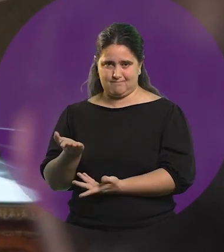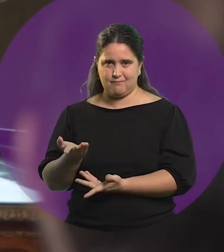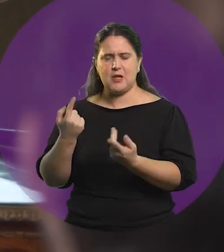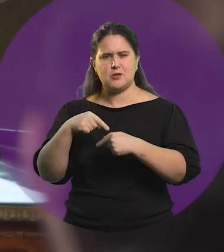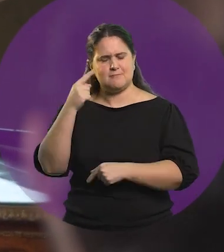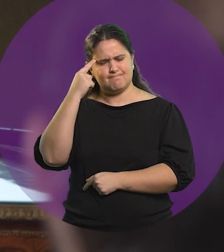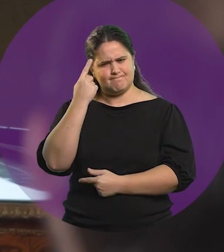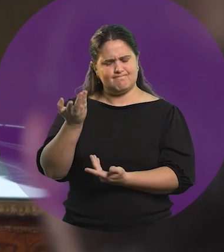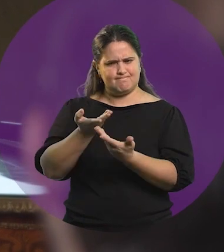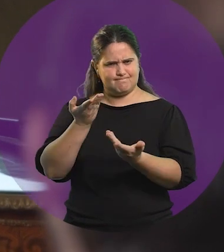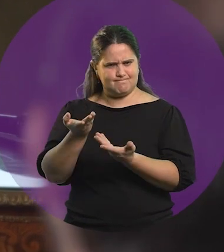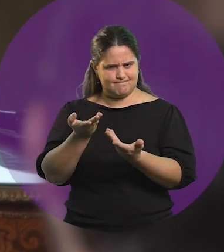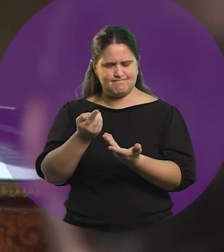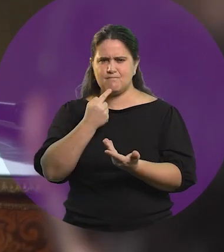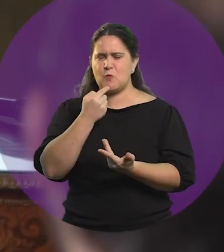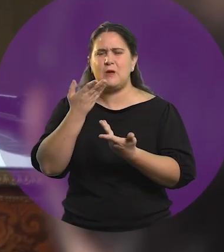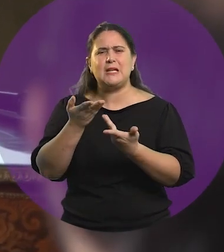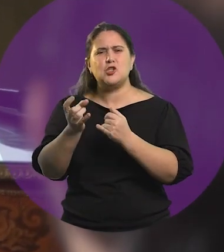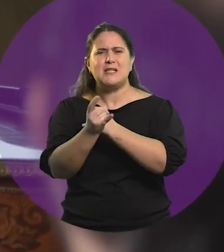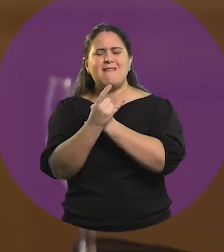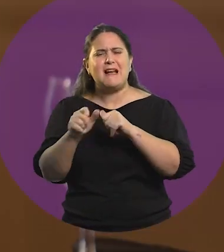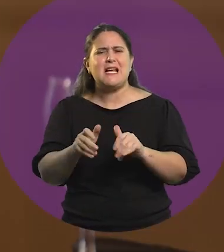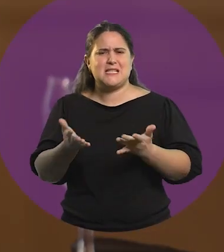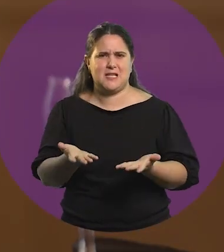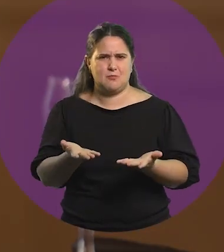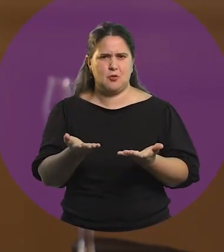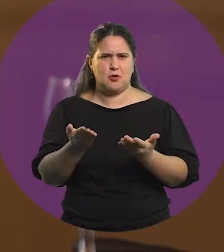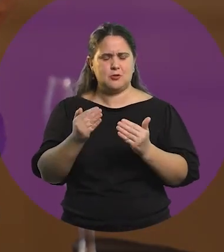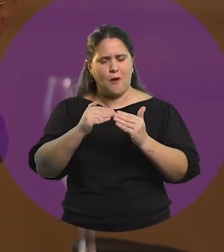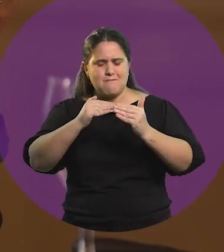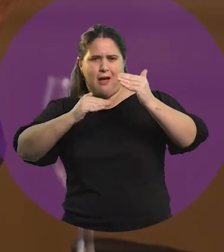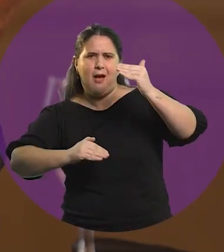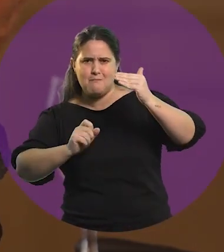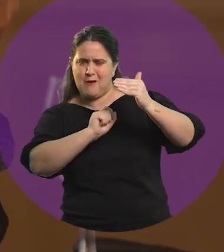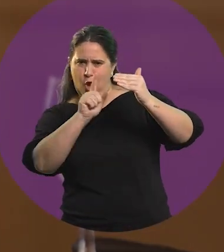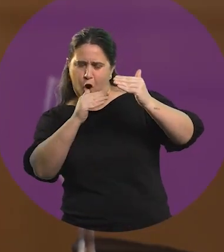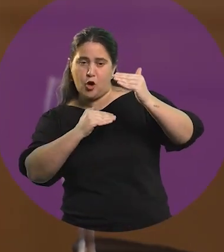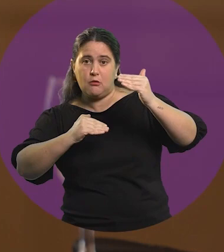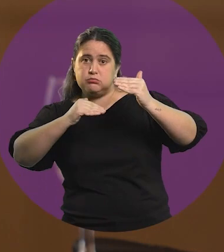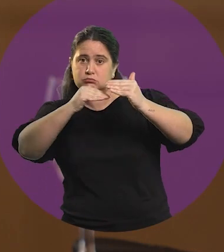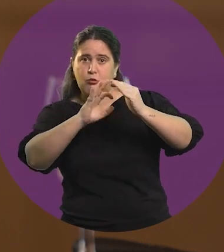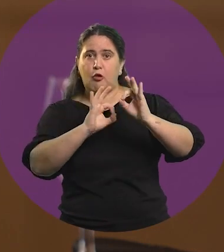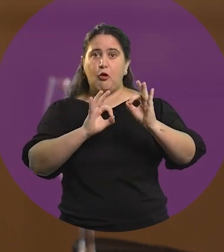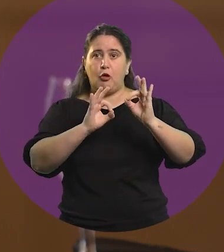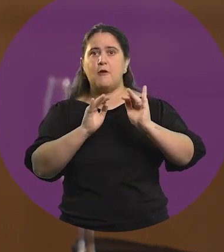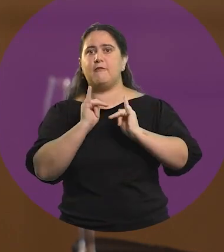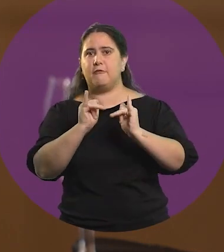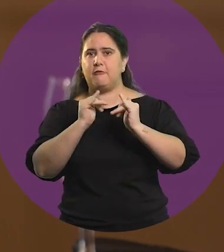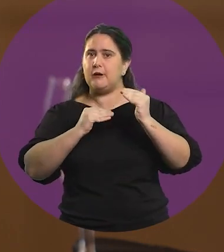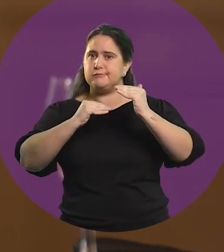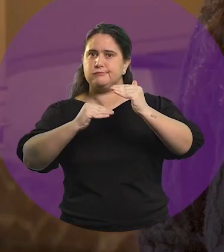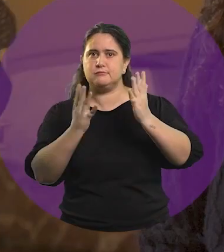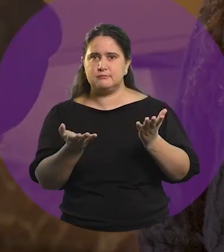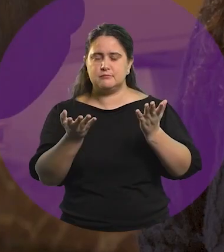esta fue la pregunta que nos interpeló. ¿Qué es lo que estamos haciendo desde Ceibal? ¿Estamos aumentando las brechas? ¿Las estamos disminuyendo? ¿Las estamos